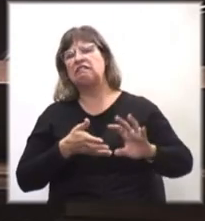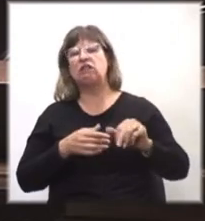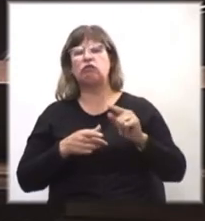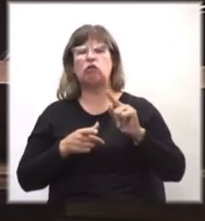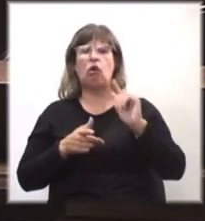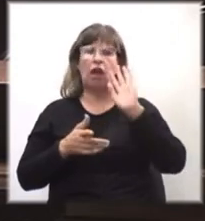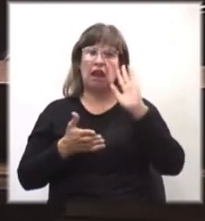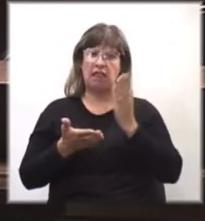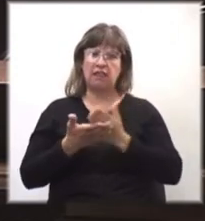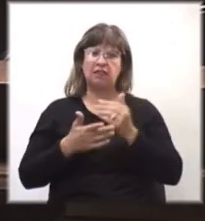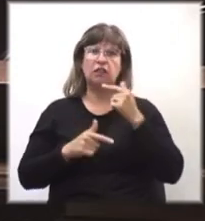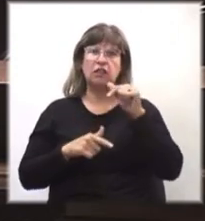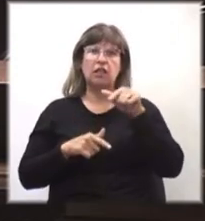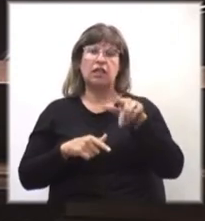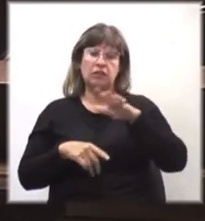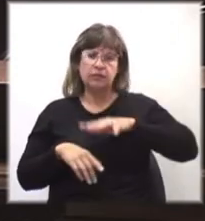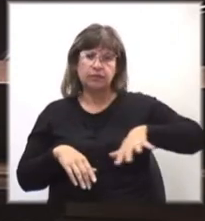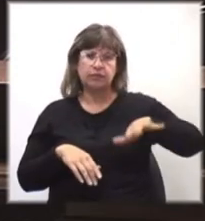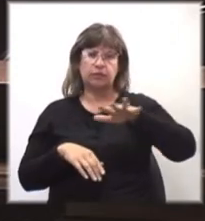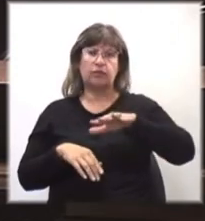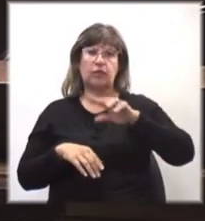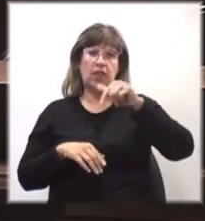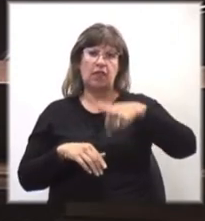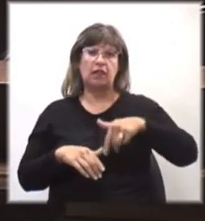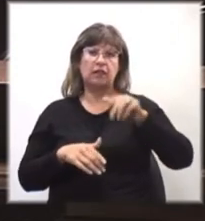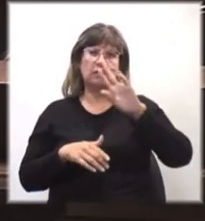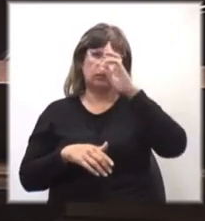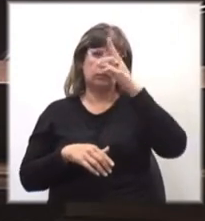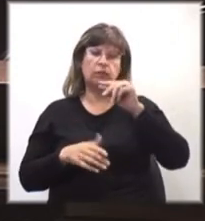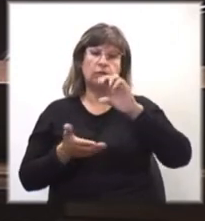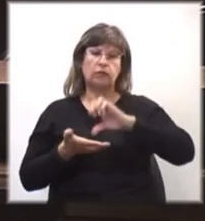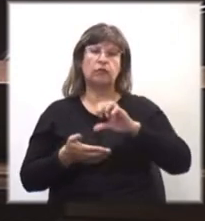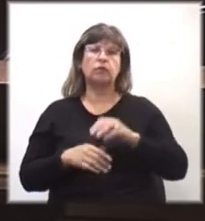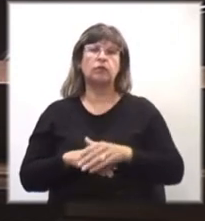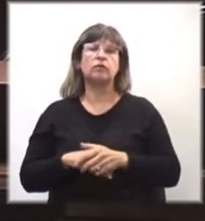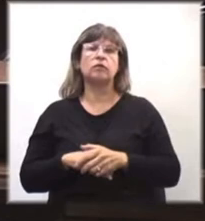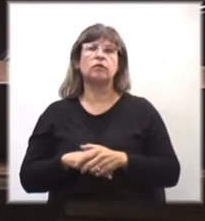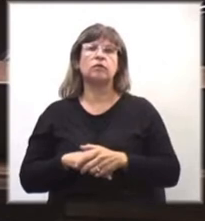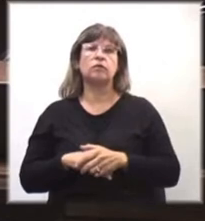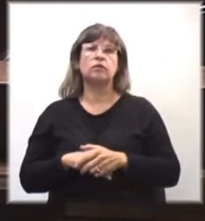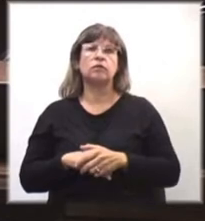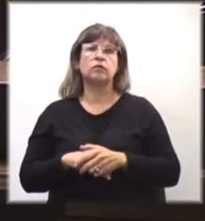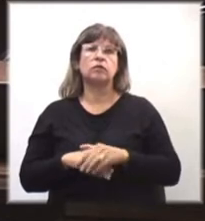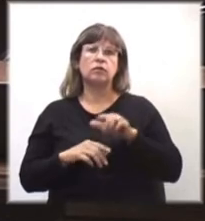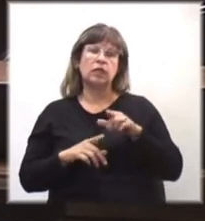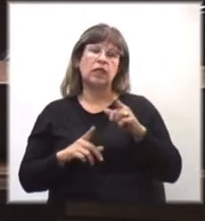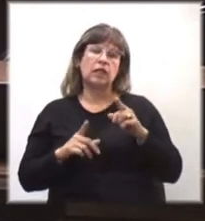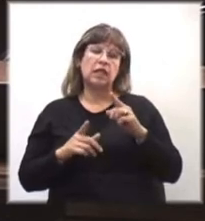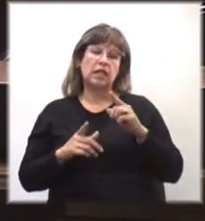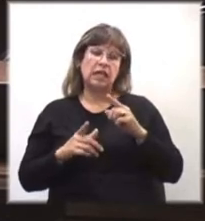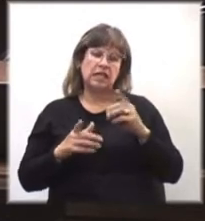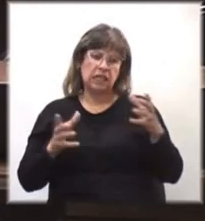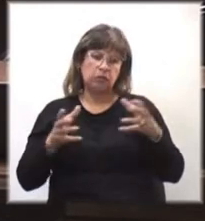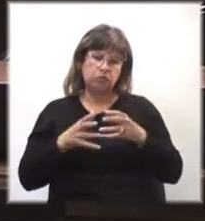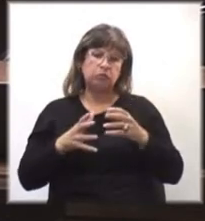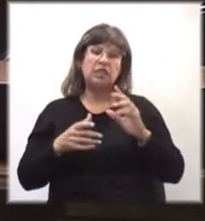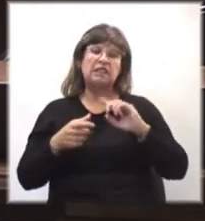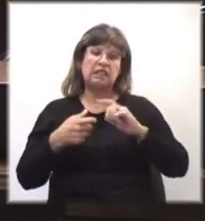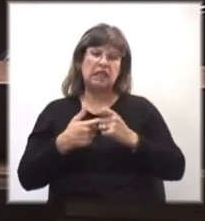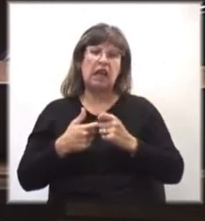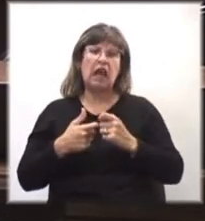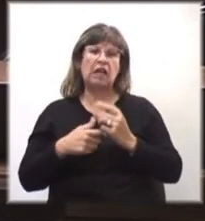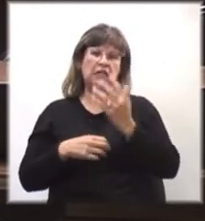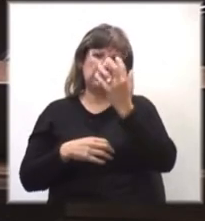capaz la ciudadanía de este país, hace que este movimiento sindical maduro,